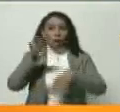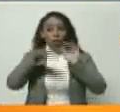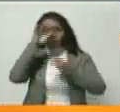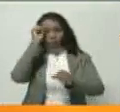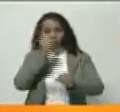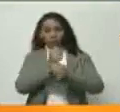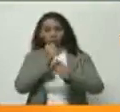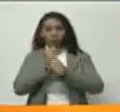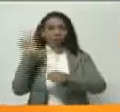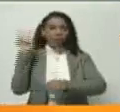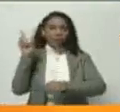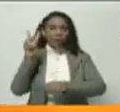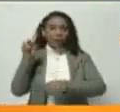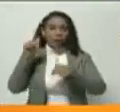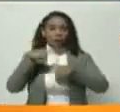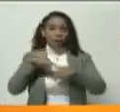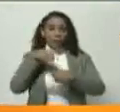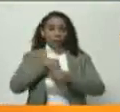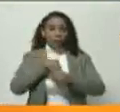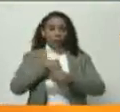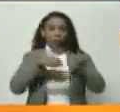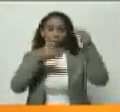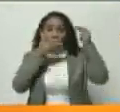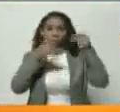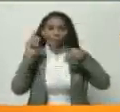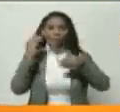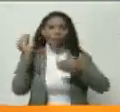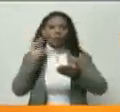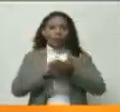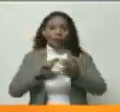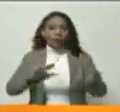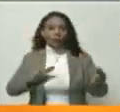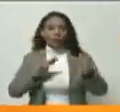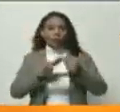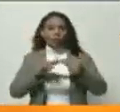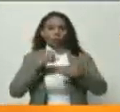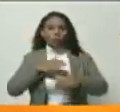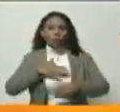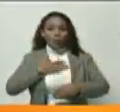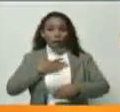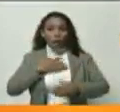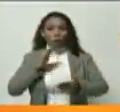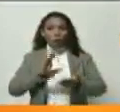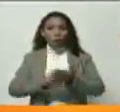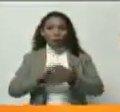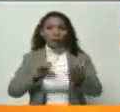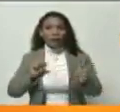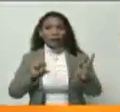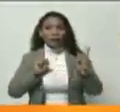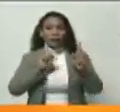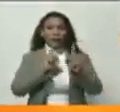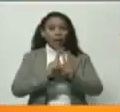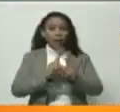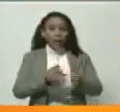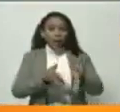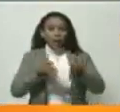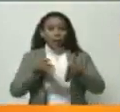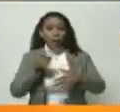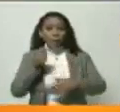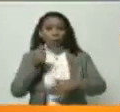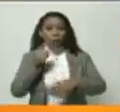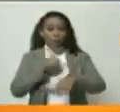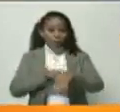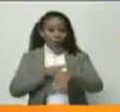tripulantes venezolanos que están acá para que se reencontraran, para que pudieran estar cerca de ellos, para ganar un poco el